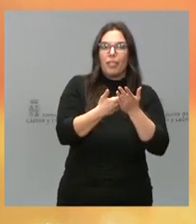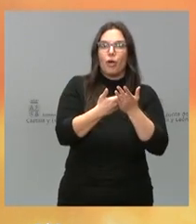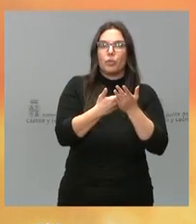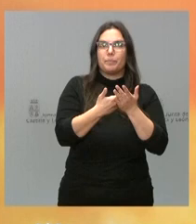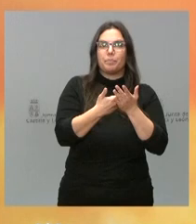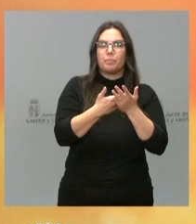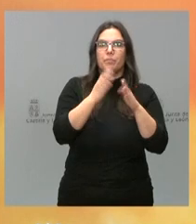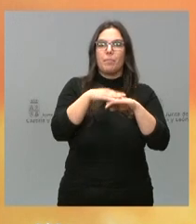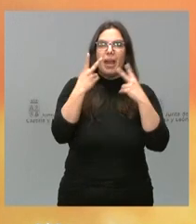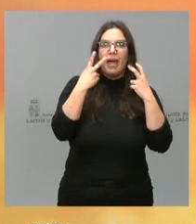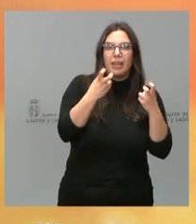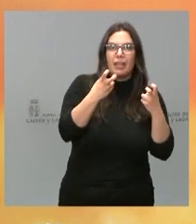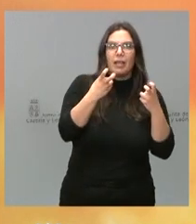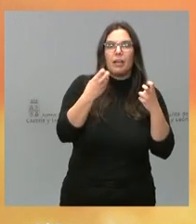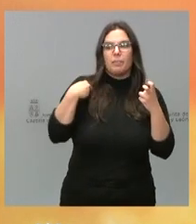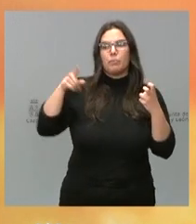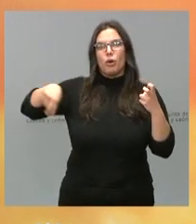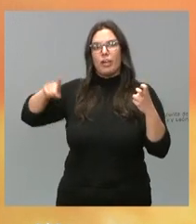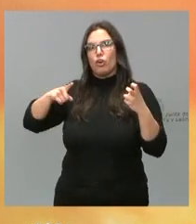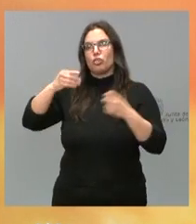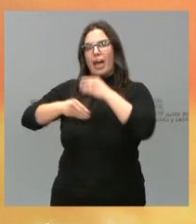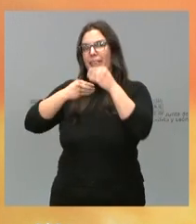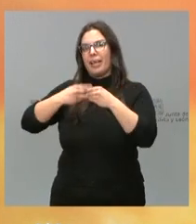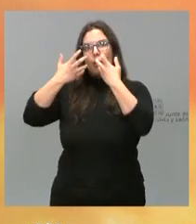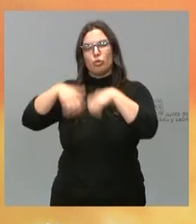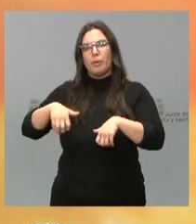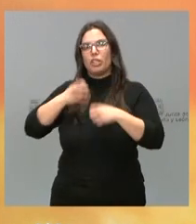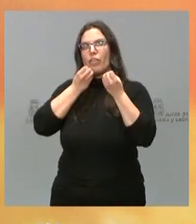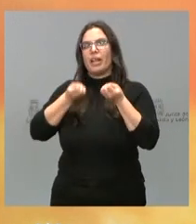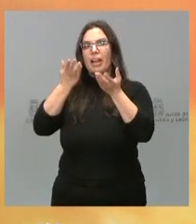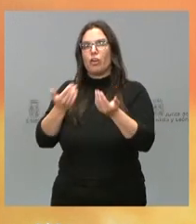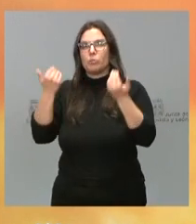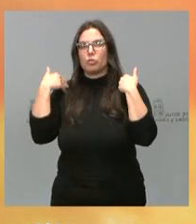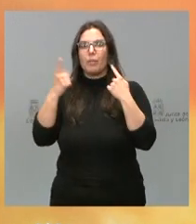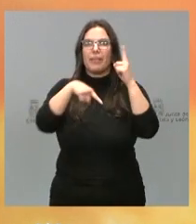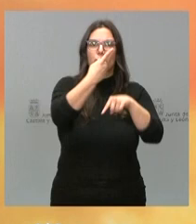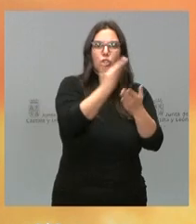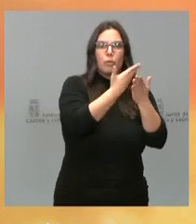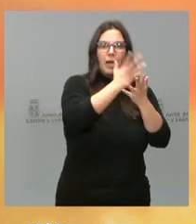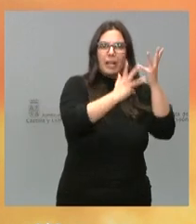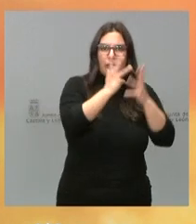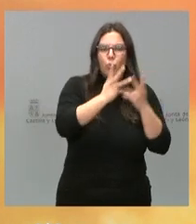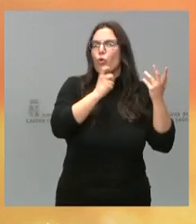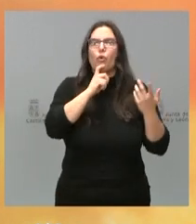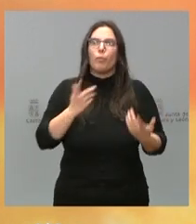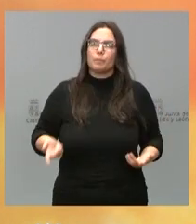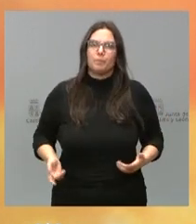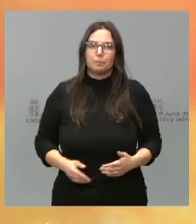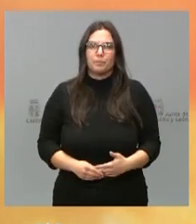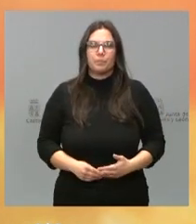es a través de declaración responsable de las familias y Eso se comprueba posterior y o cómo lo Cómo se va a hacer